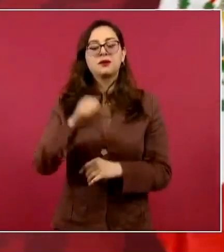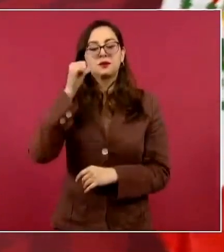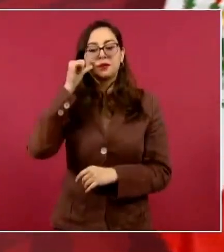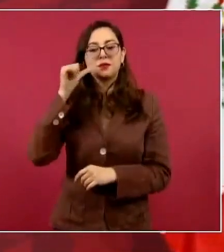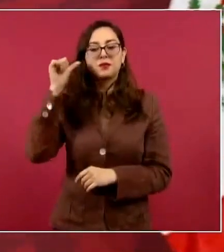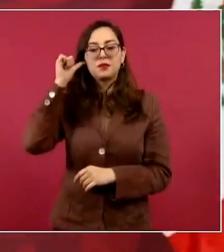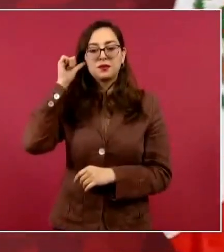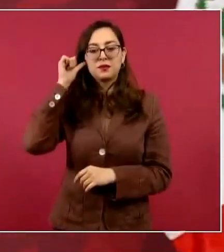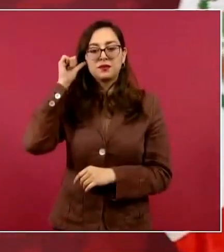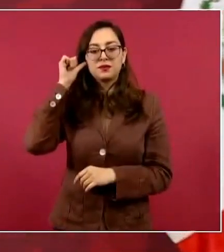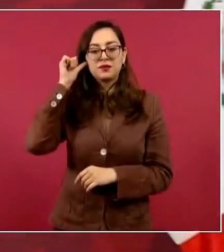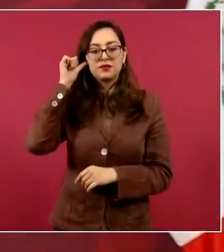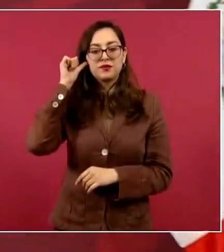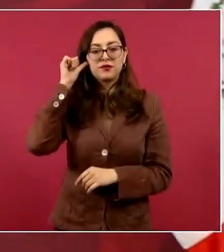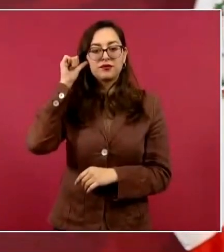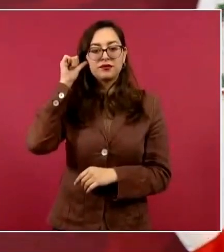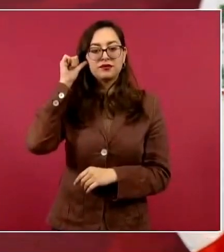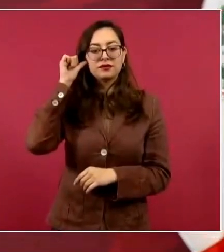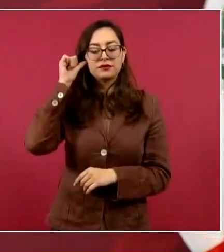manera